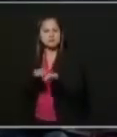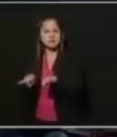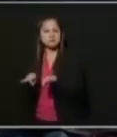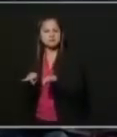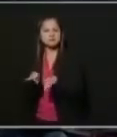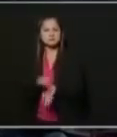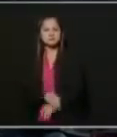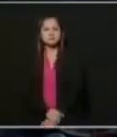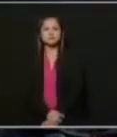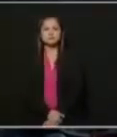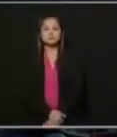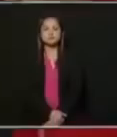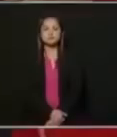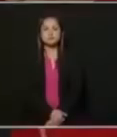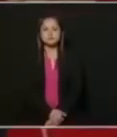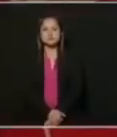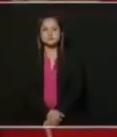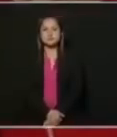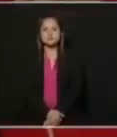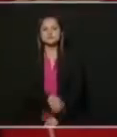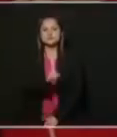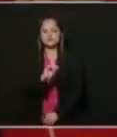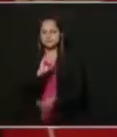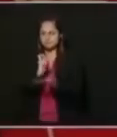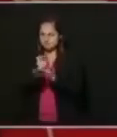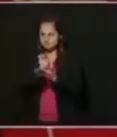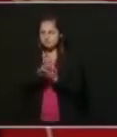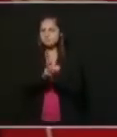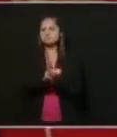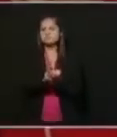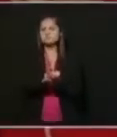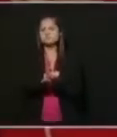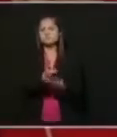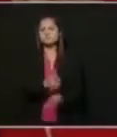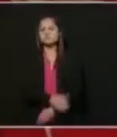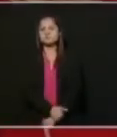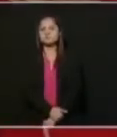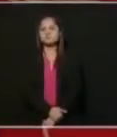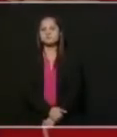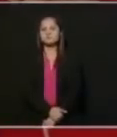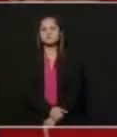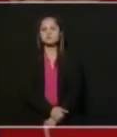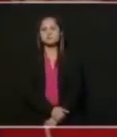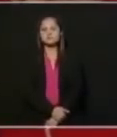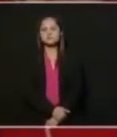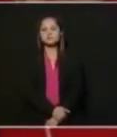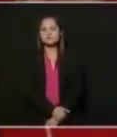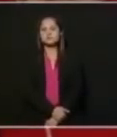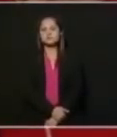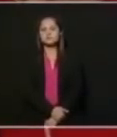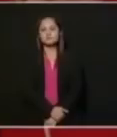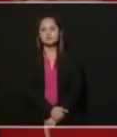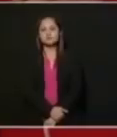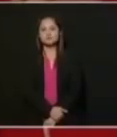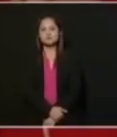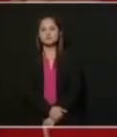Y vas a tener ingresos. Ya